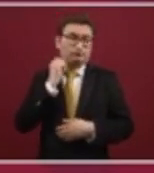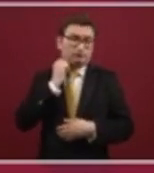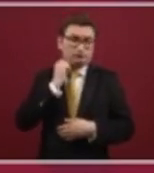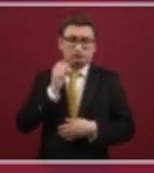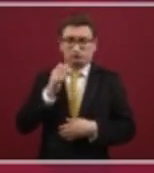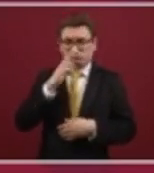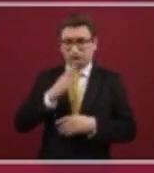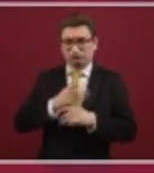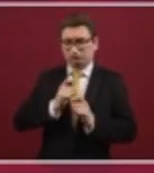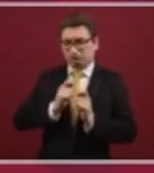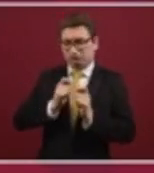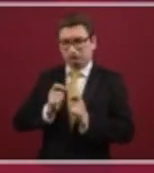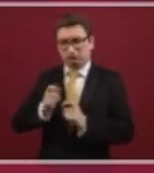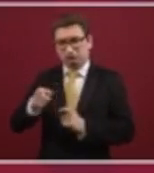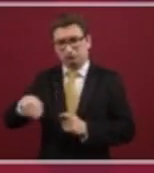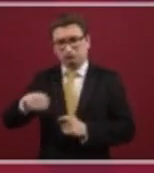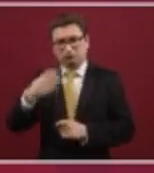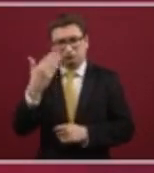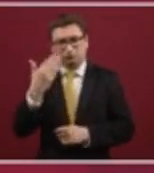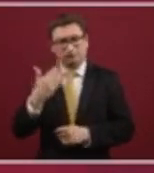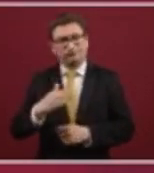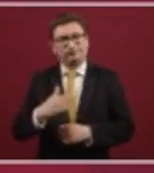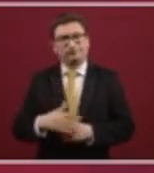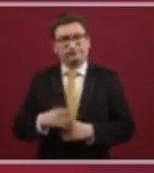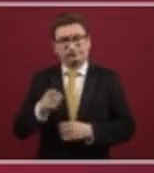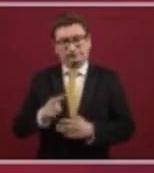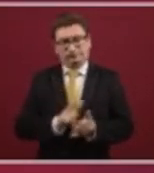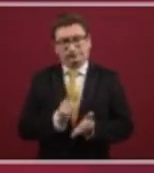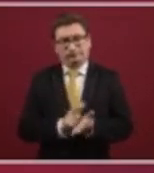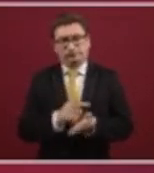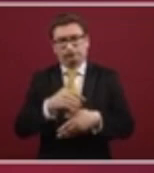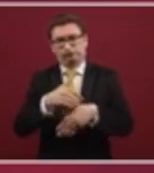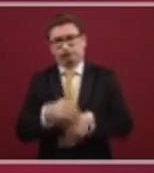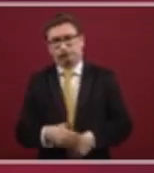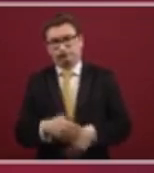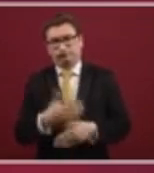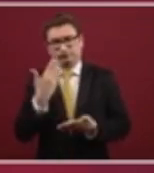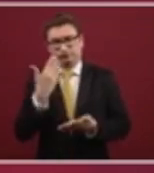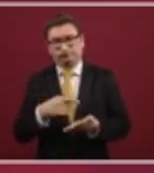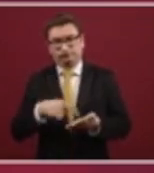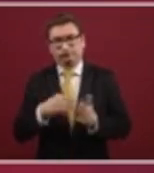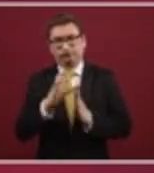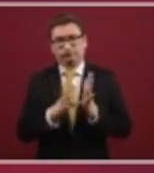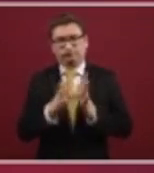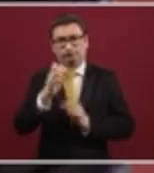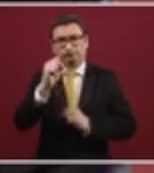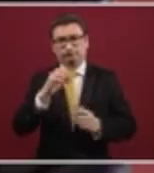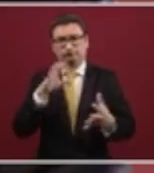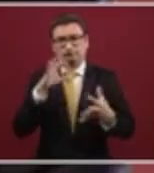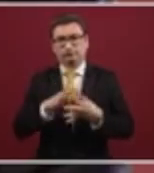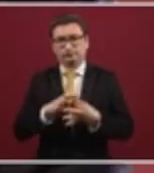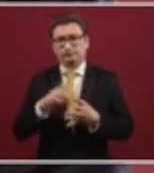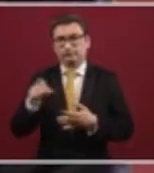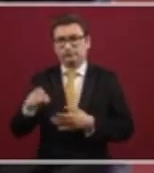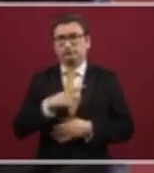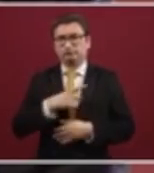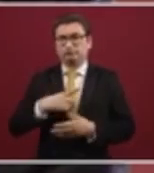le corresponde por ley, de conformidad con la Constitución,